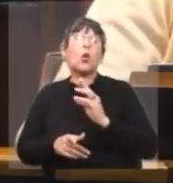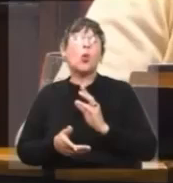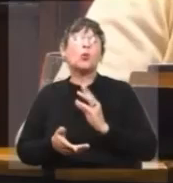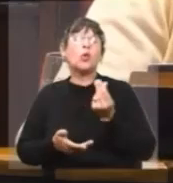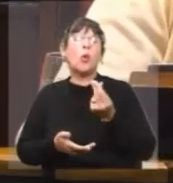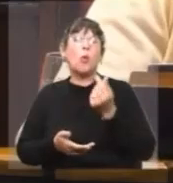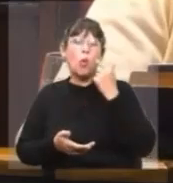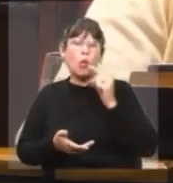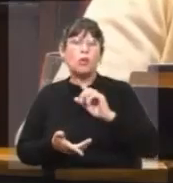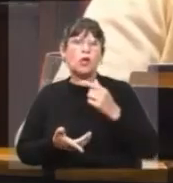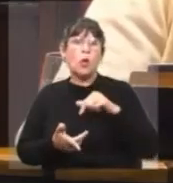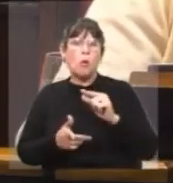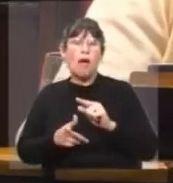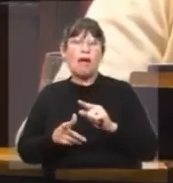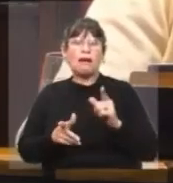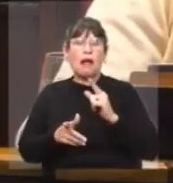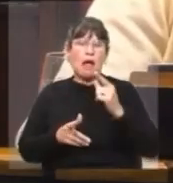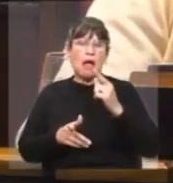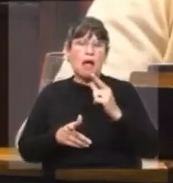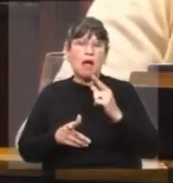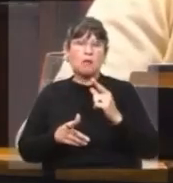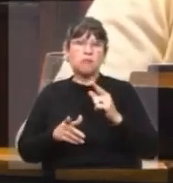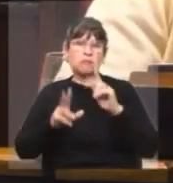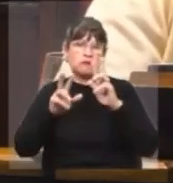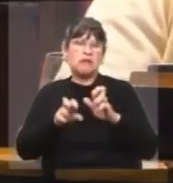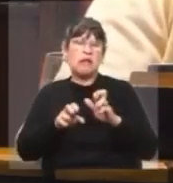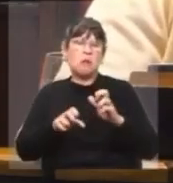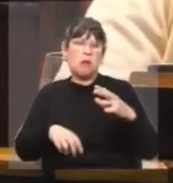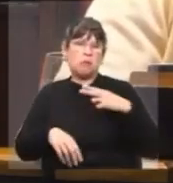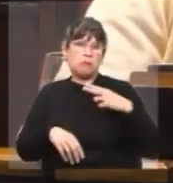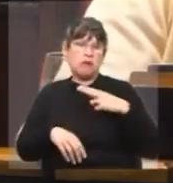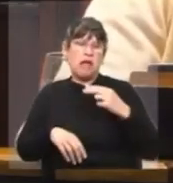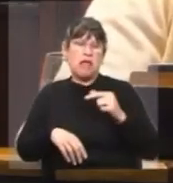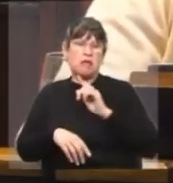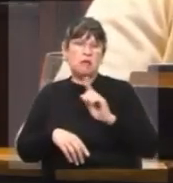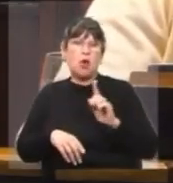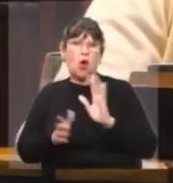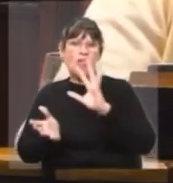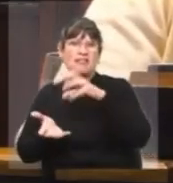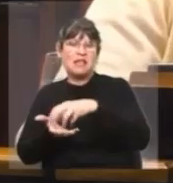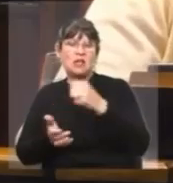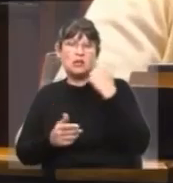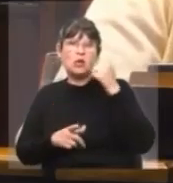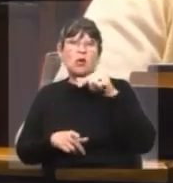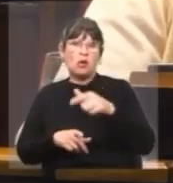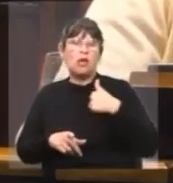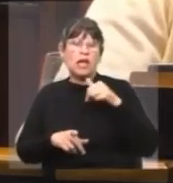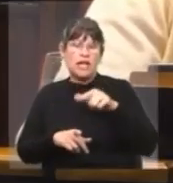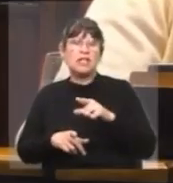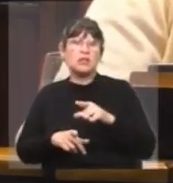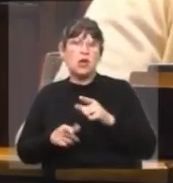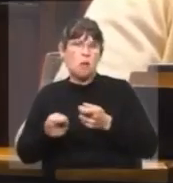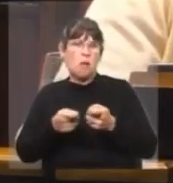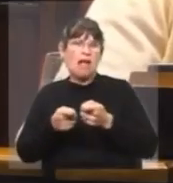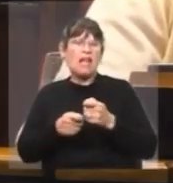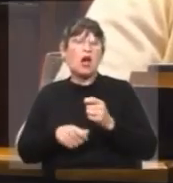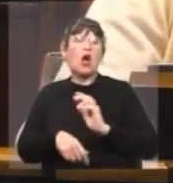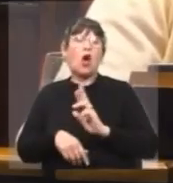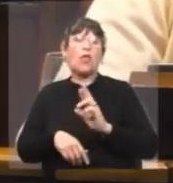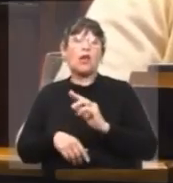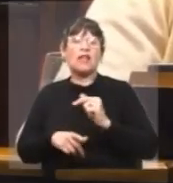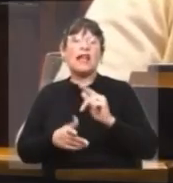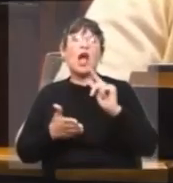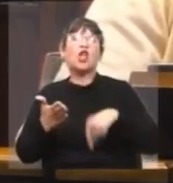para personales o sectoriales parte del manejo discrecional de estos recursos es la contratación